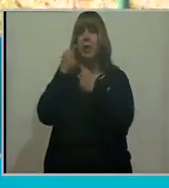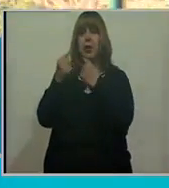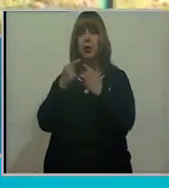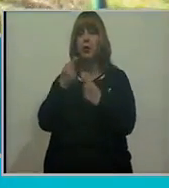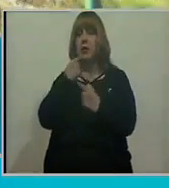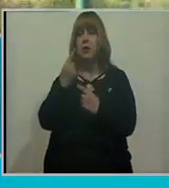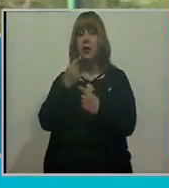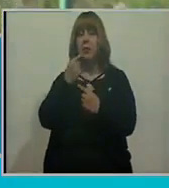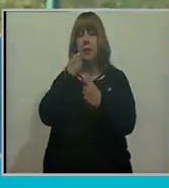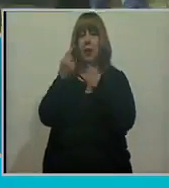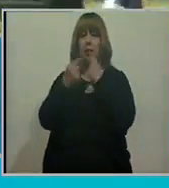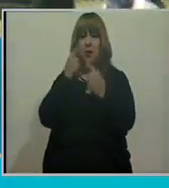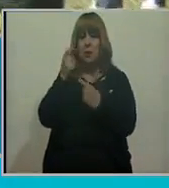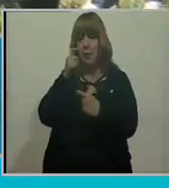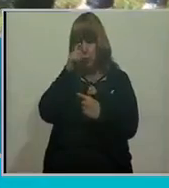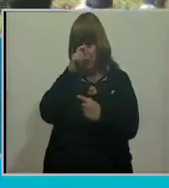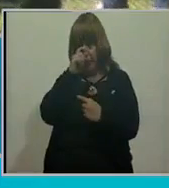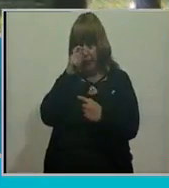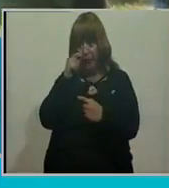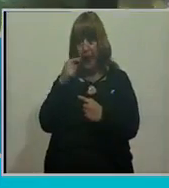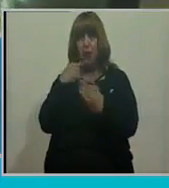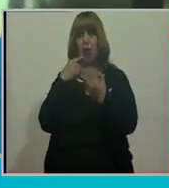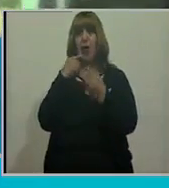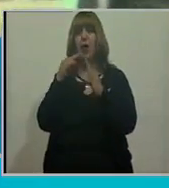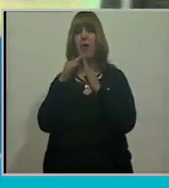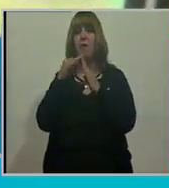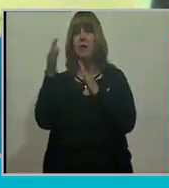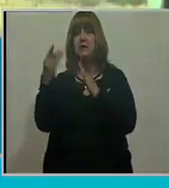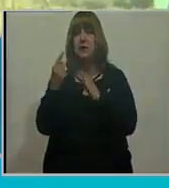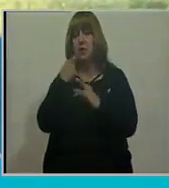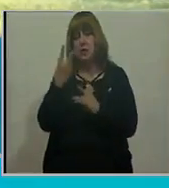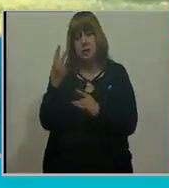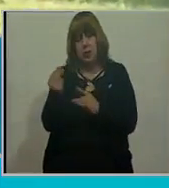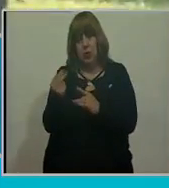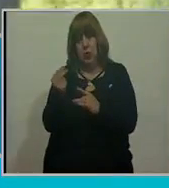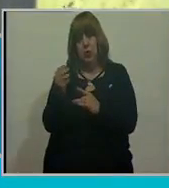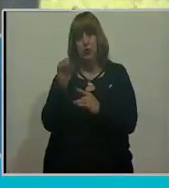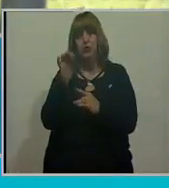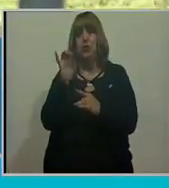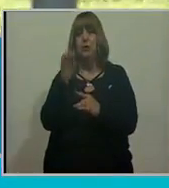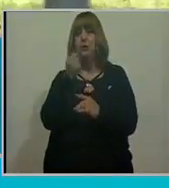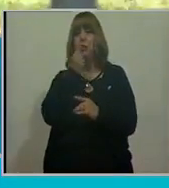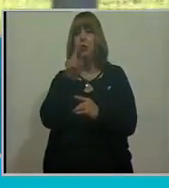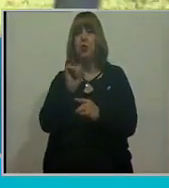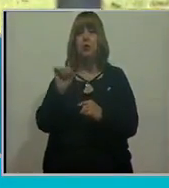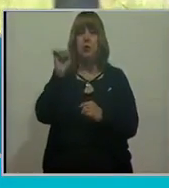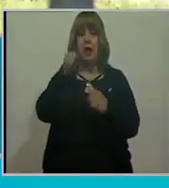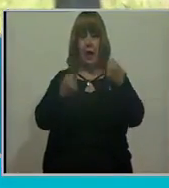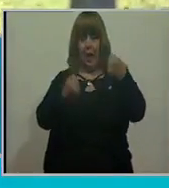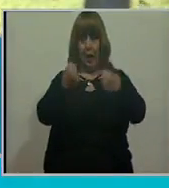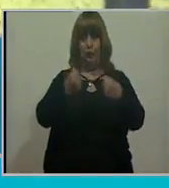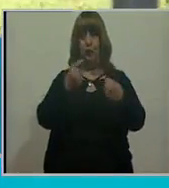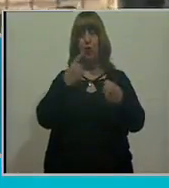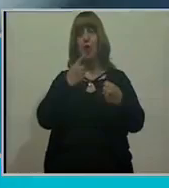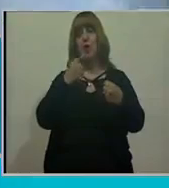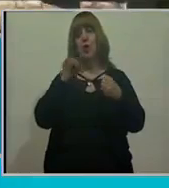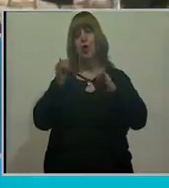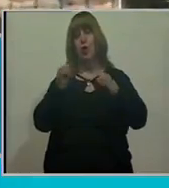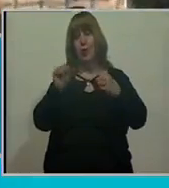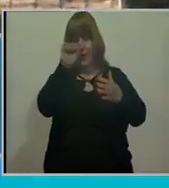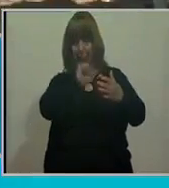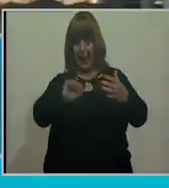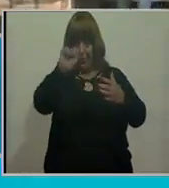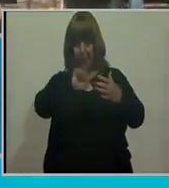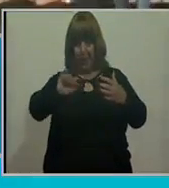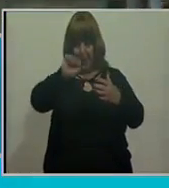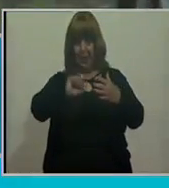tema del trapito desde el punto de vista de la seguridad. Entonces, bueno, abordamos un tema de reinserción en cuanto al punto de vista social, no